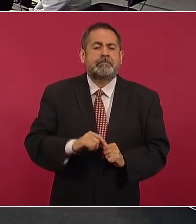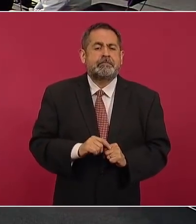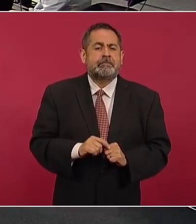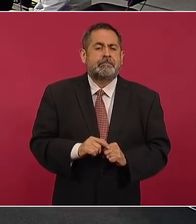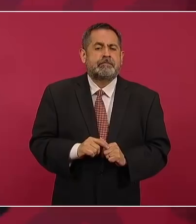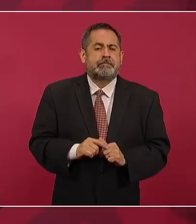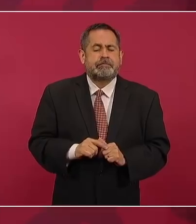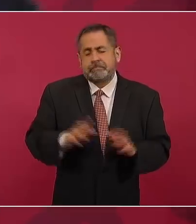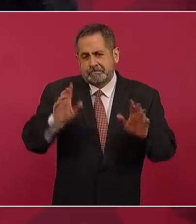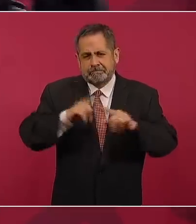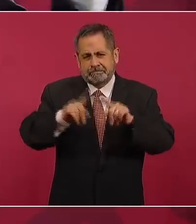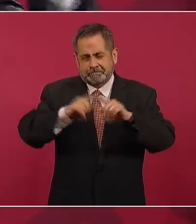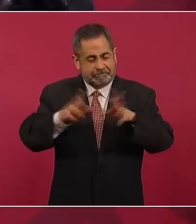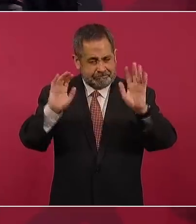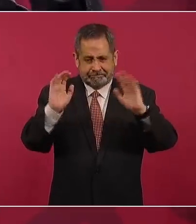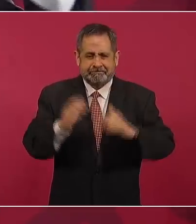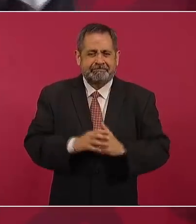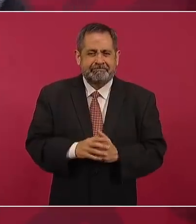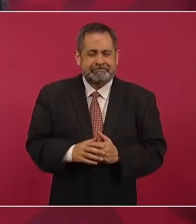En fin, ya.